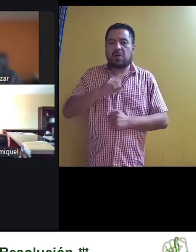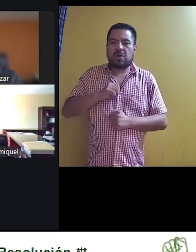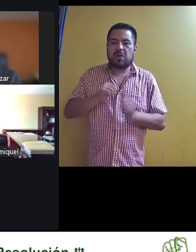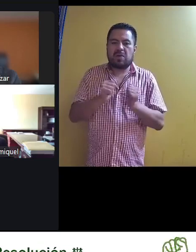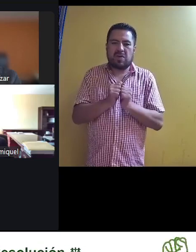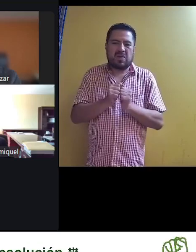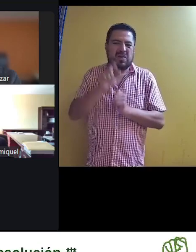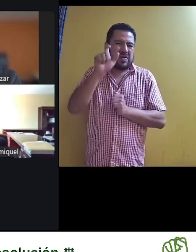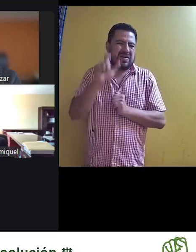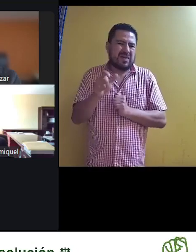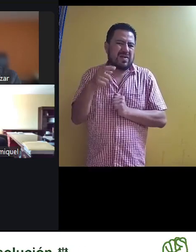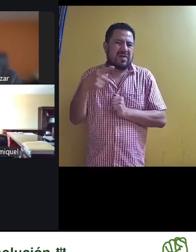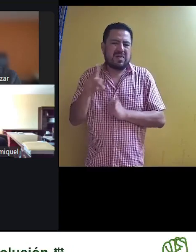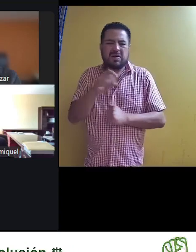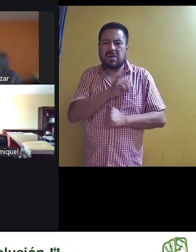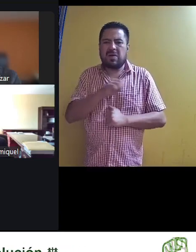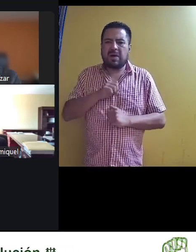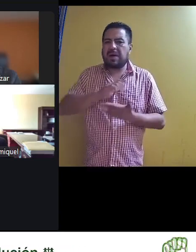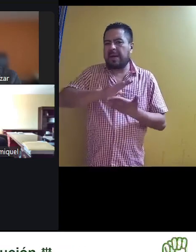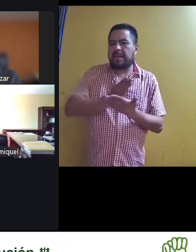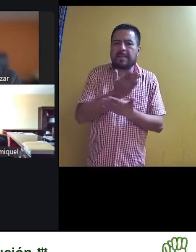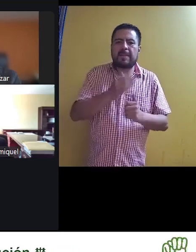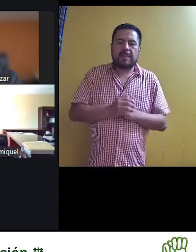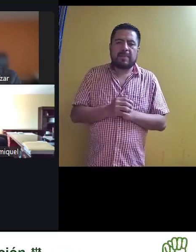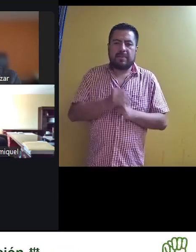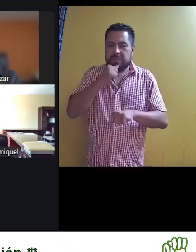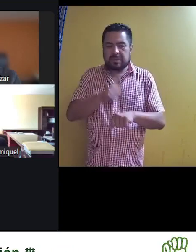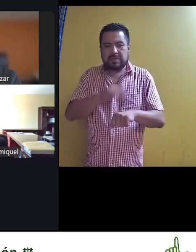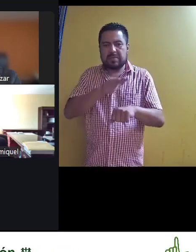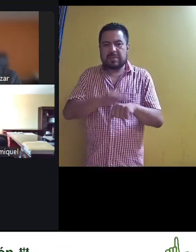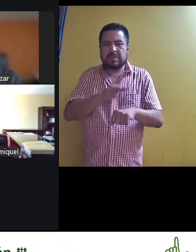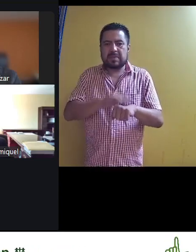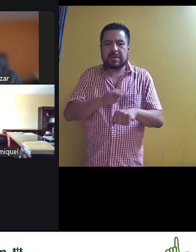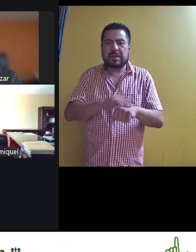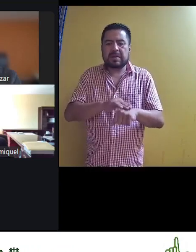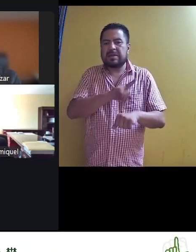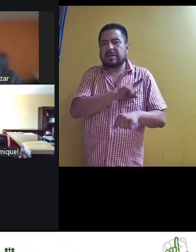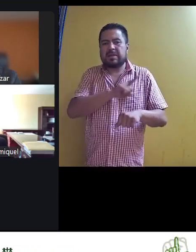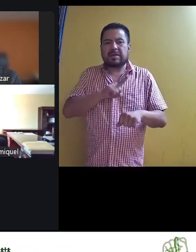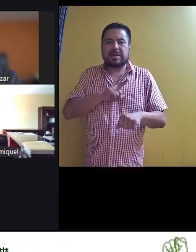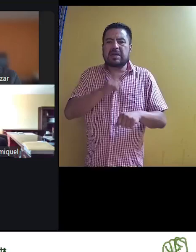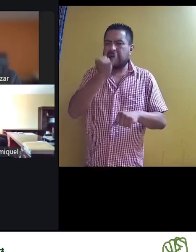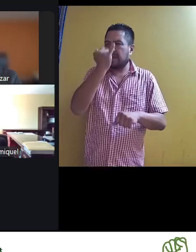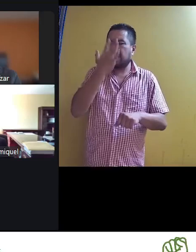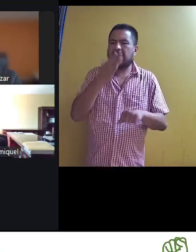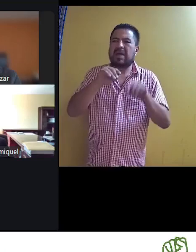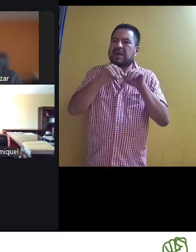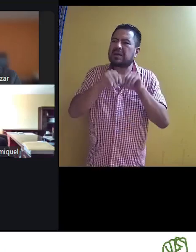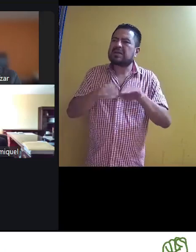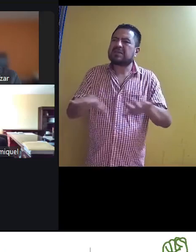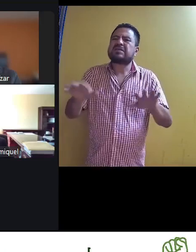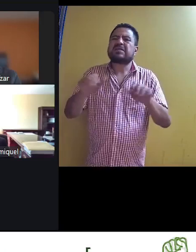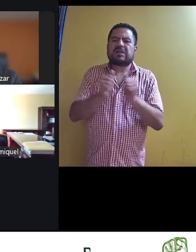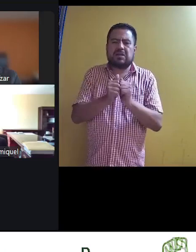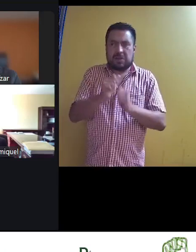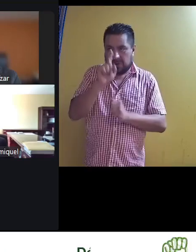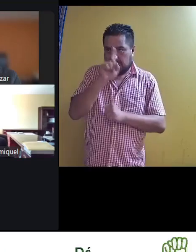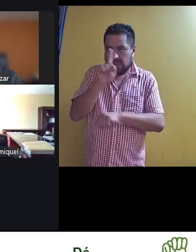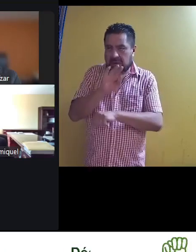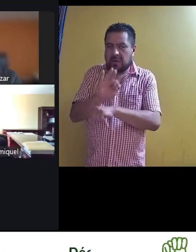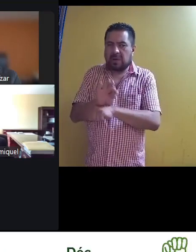género, obligatorio. Además, se le comunica bibliografía especializada recomendada para